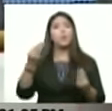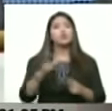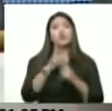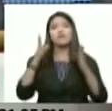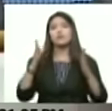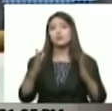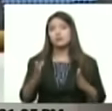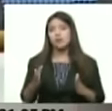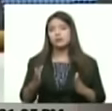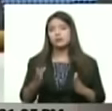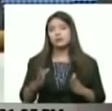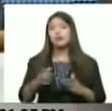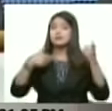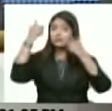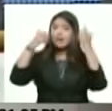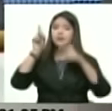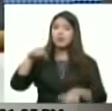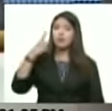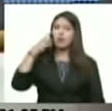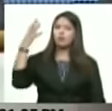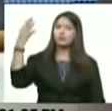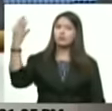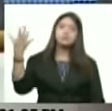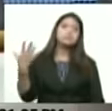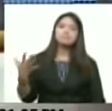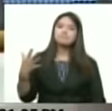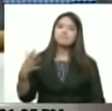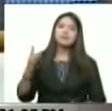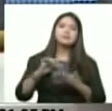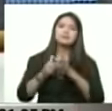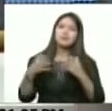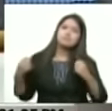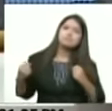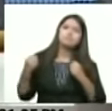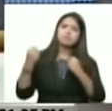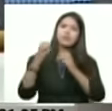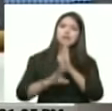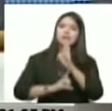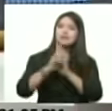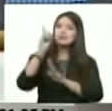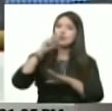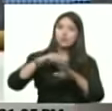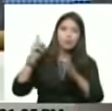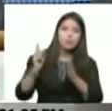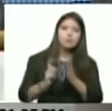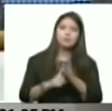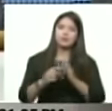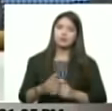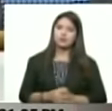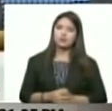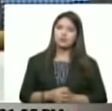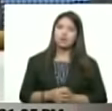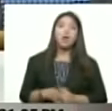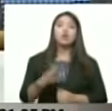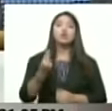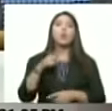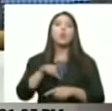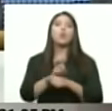venezolanos, incluyendo a nuestro comandante Hugo Chávez, sea palanca del desarrollo integral y no único